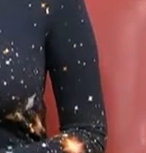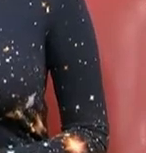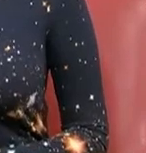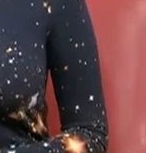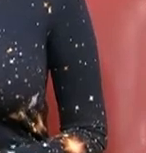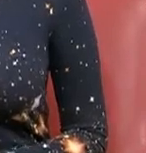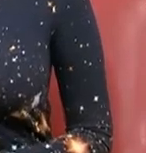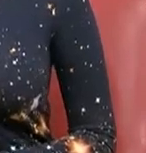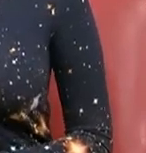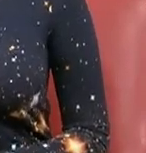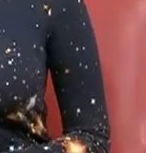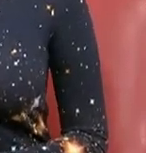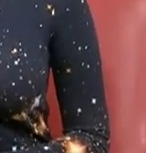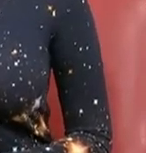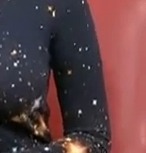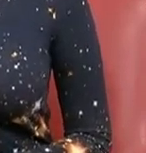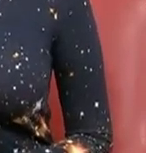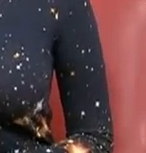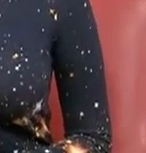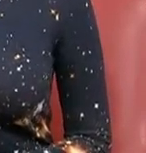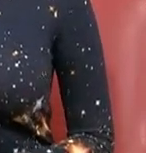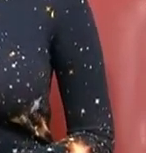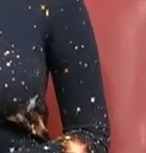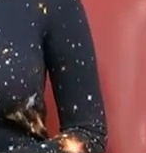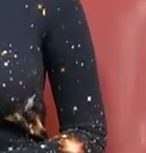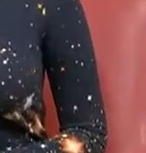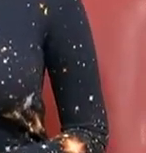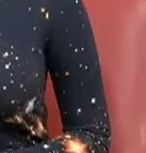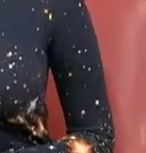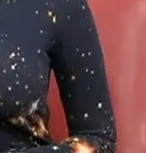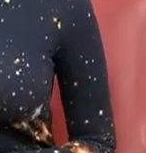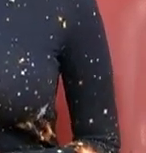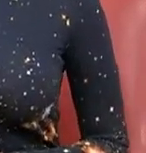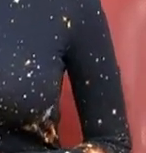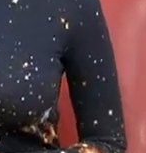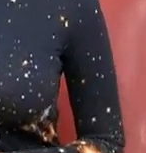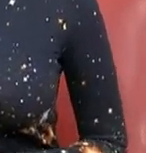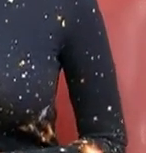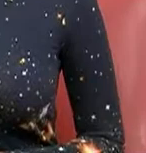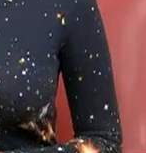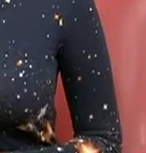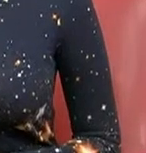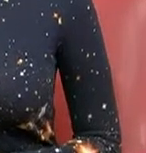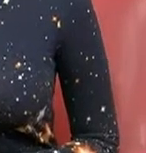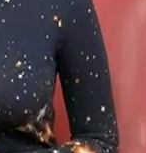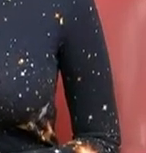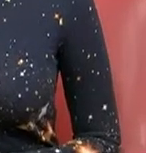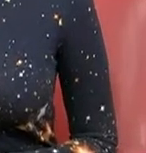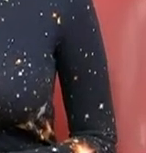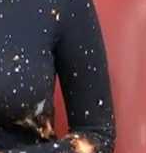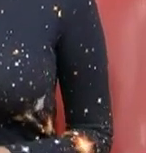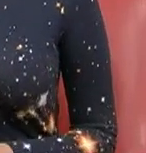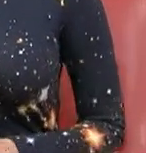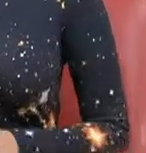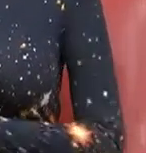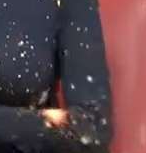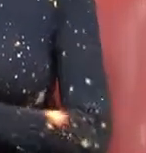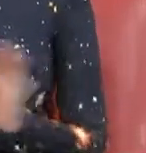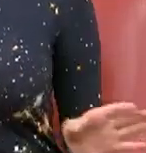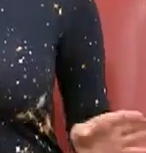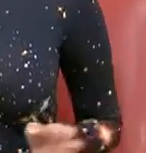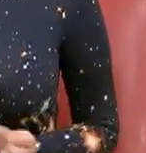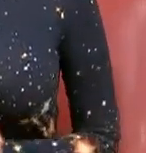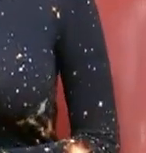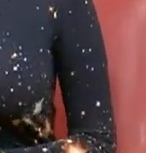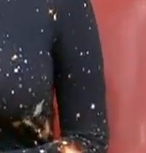streaming. Ahora Disney pues va a apostar por ella y seguramente que tendrá mucho éxito debido a los contenidos que tiene. Y vámonos